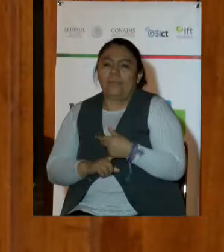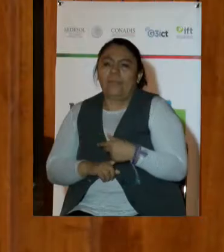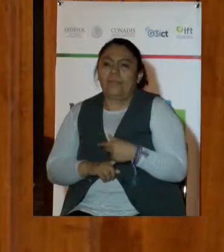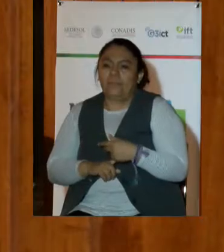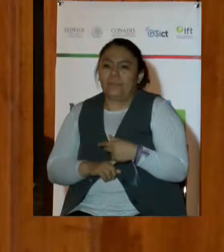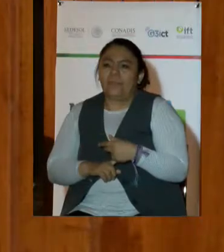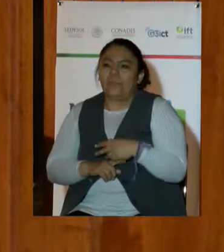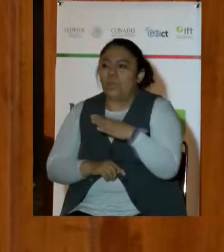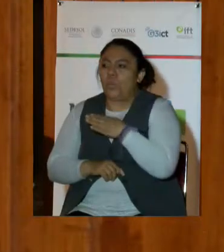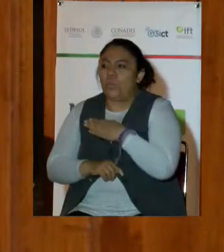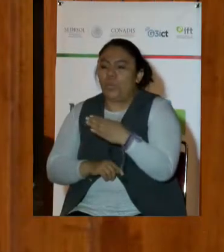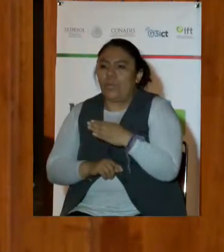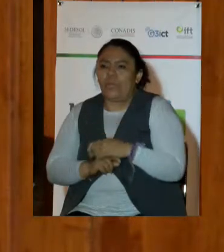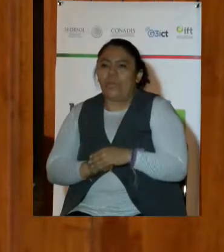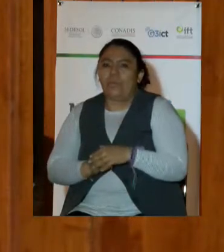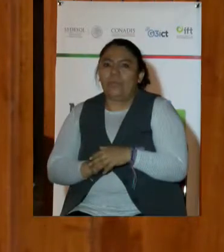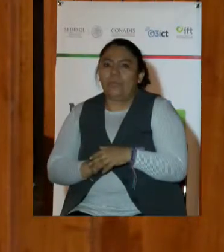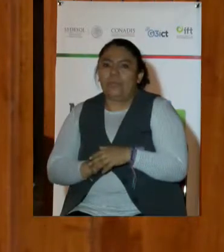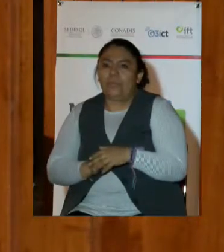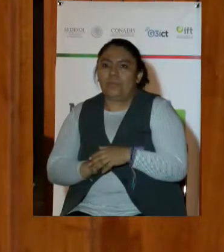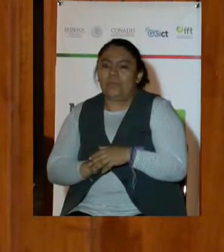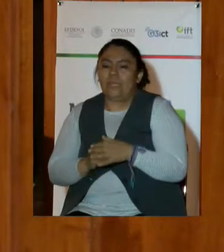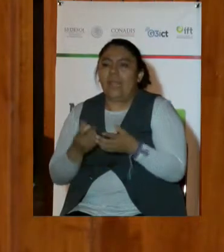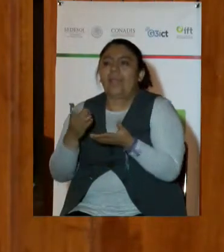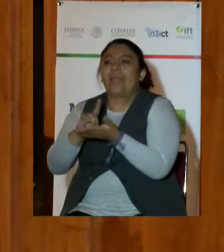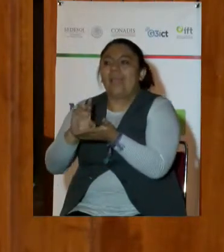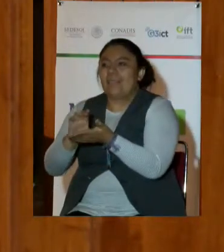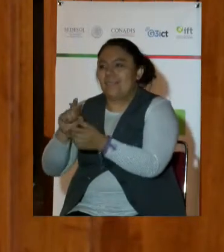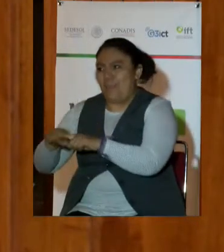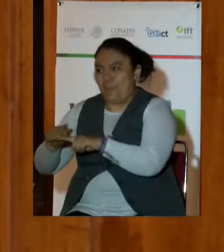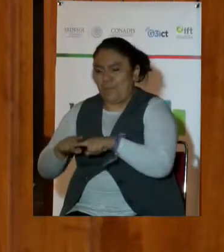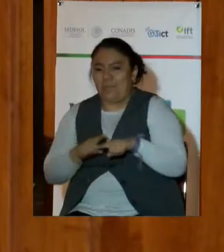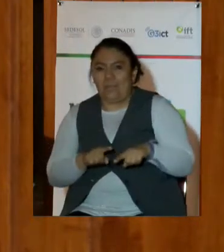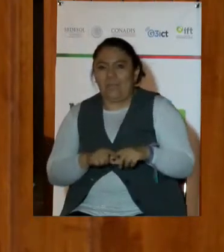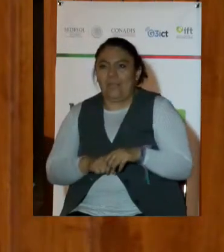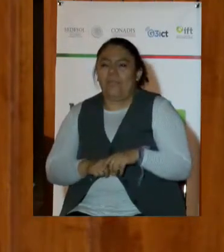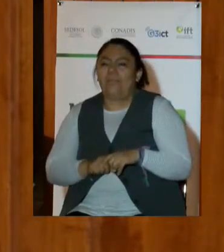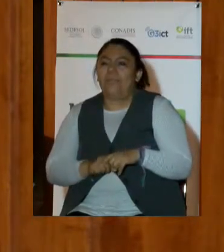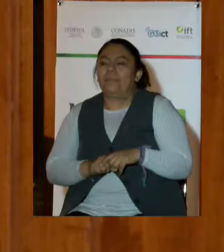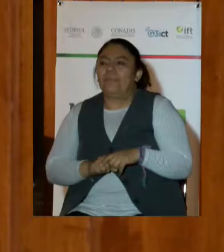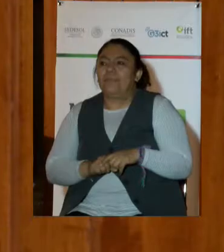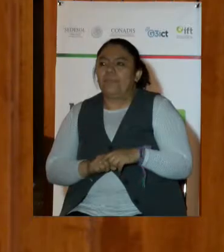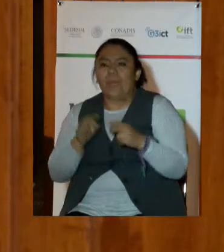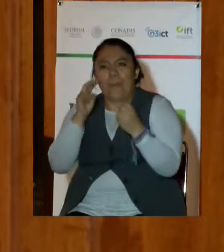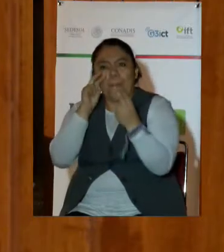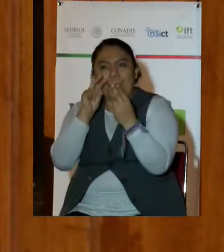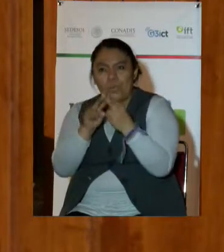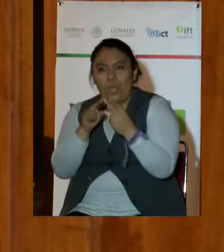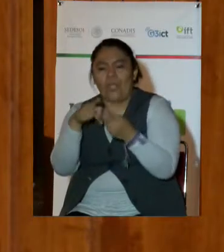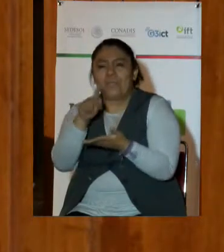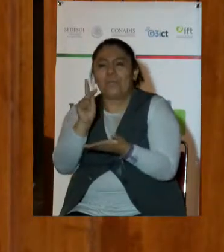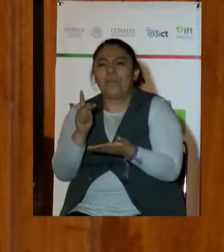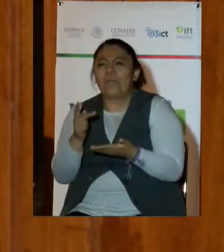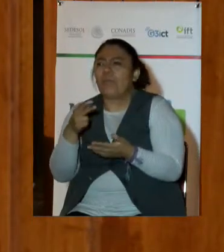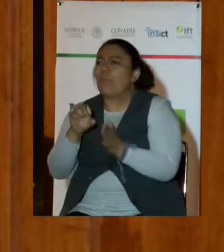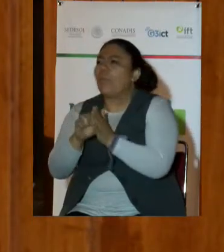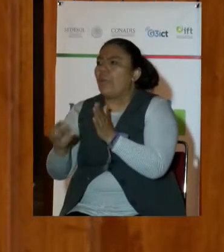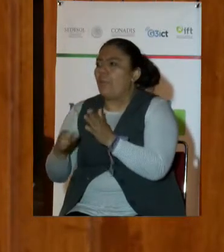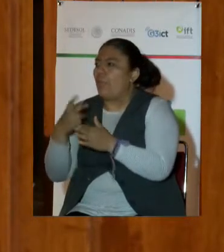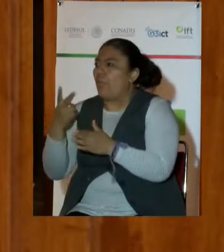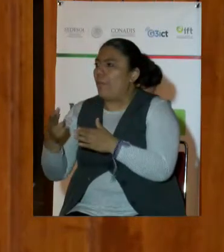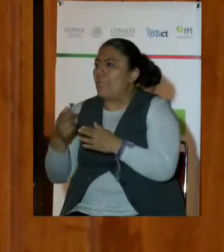dé el teléfono, el número telefónico, no sé, del restaurante o del comercio X, y porque en ese caso te lo dan